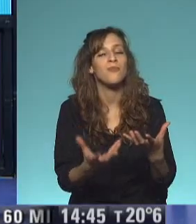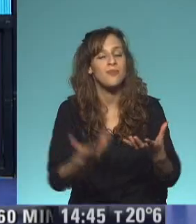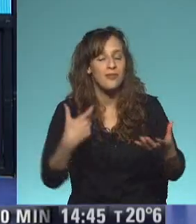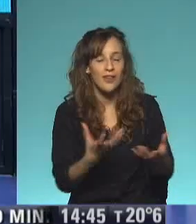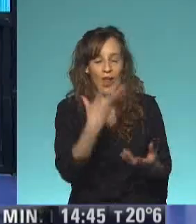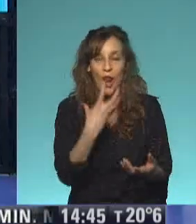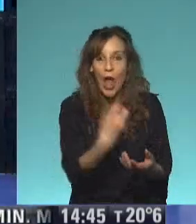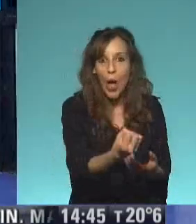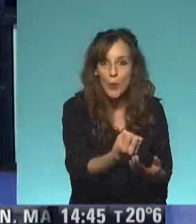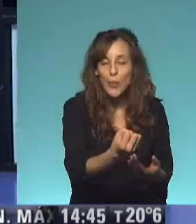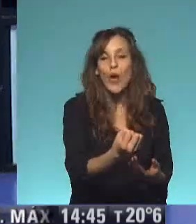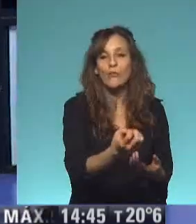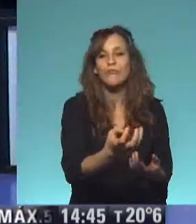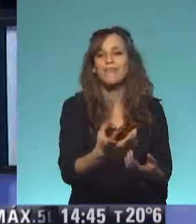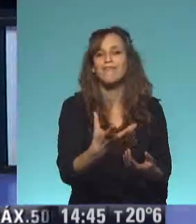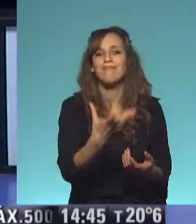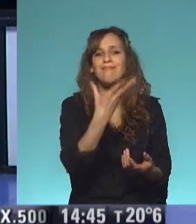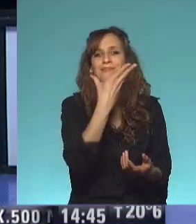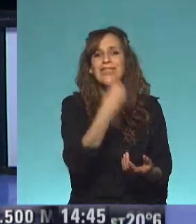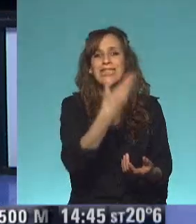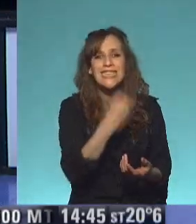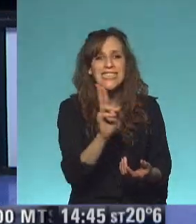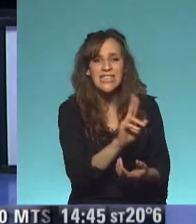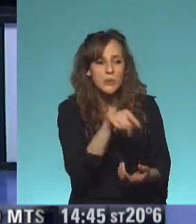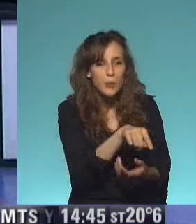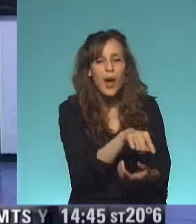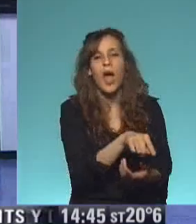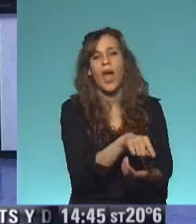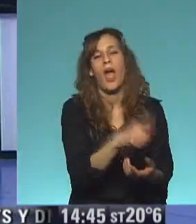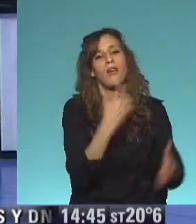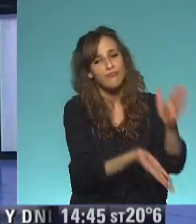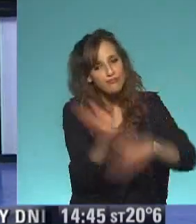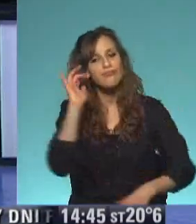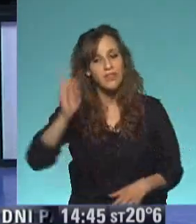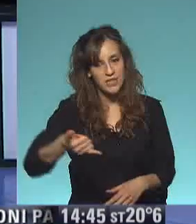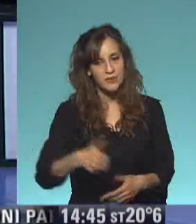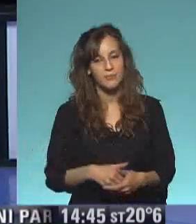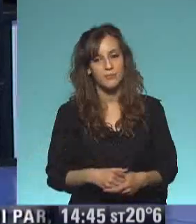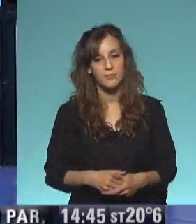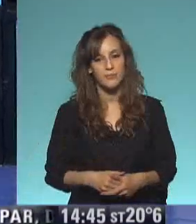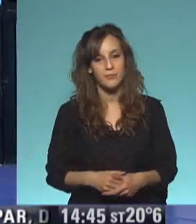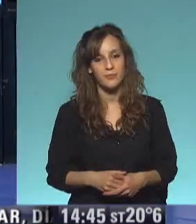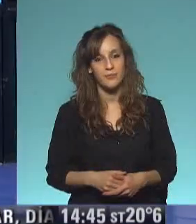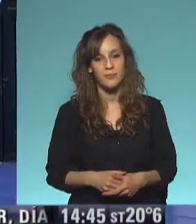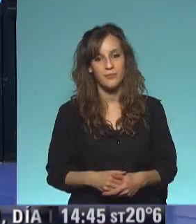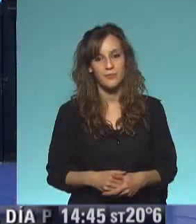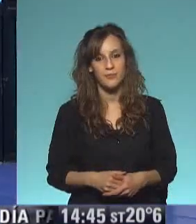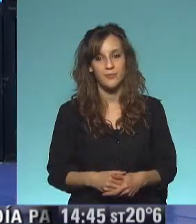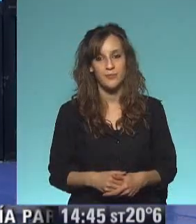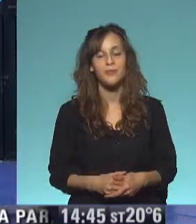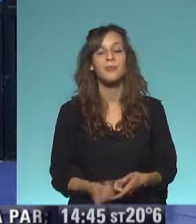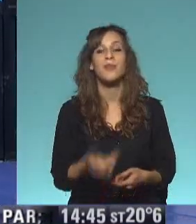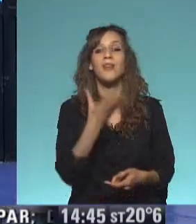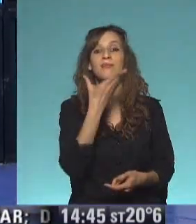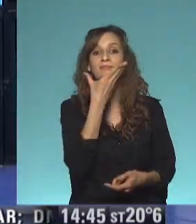lobo si quiere sacarle a la chiva. La chiva si quiere salir de ahí. Sal de ahí, chivita, salió.